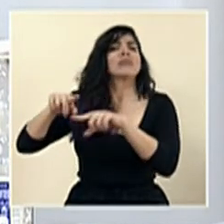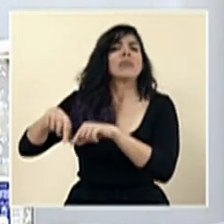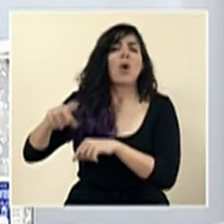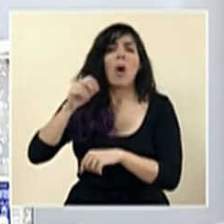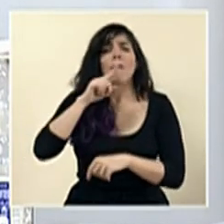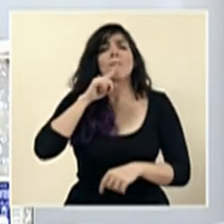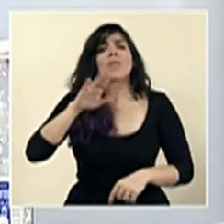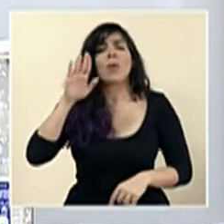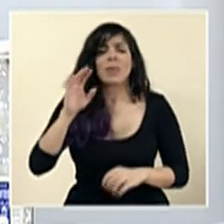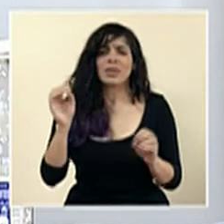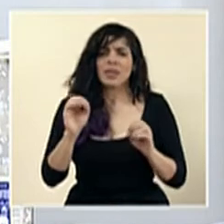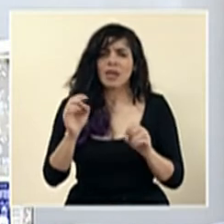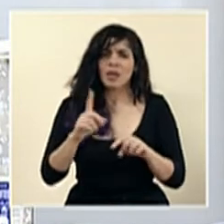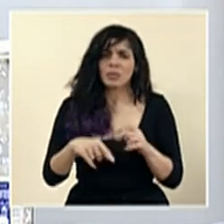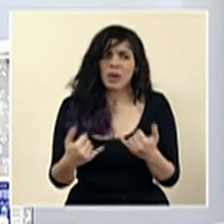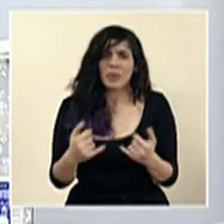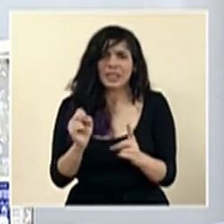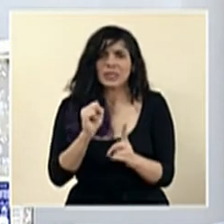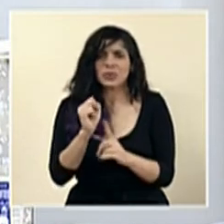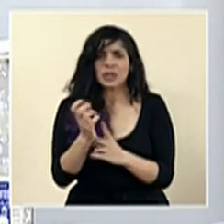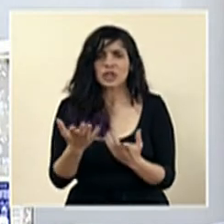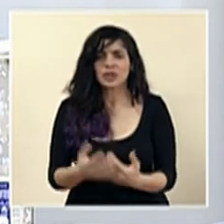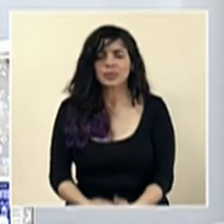prometer nada en estas circunstancias.